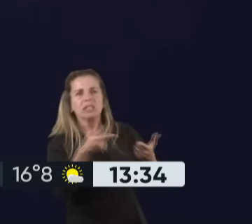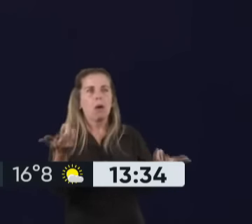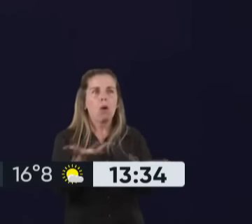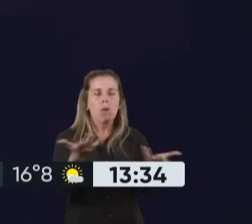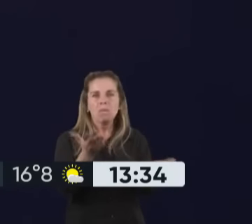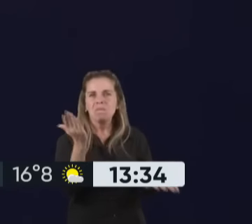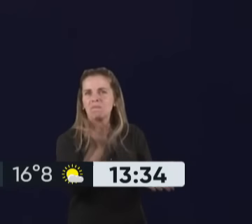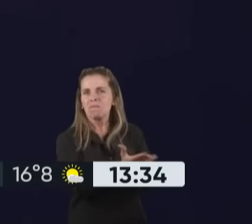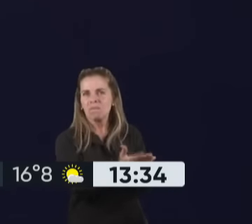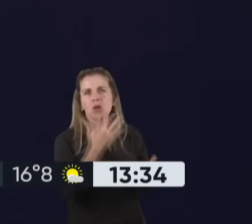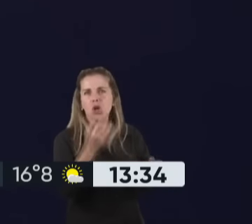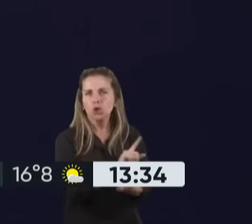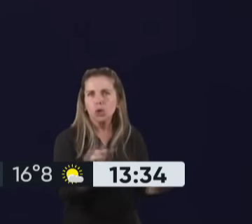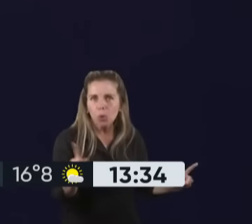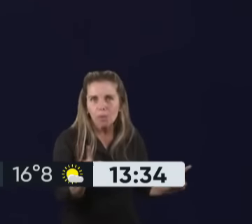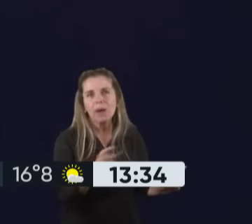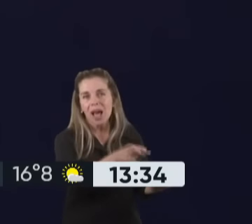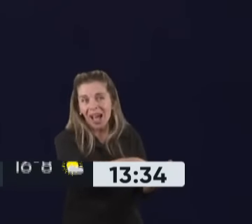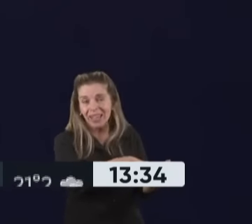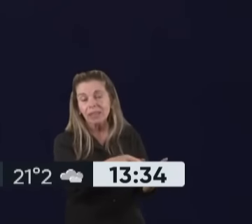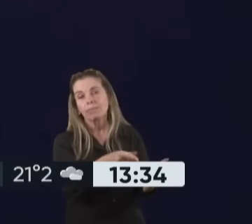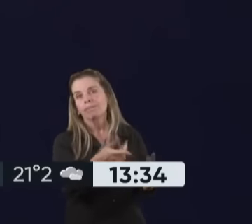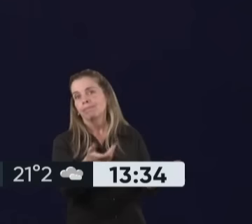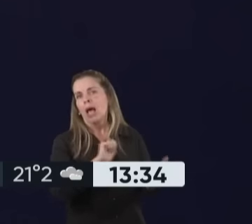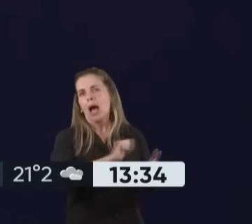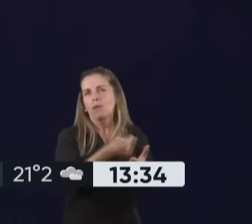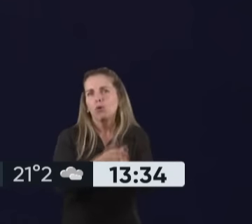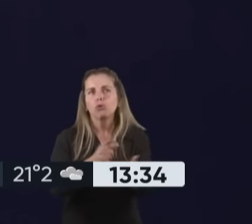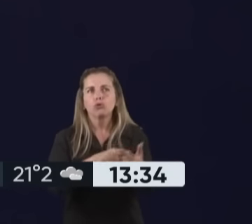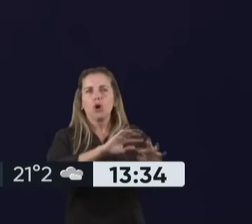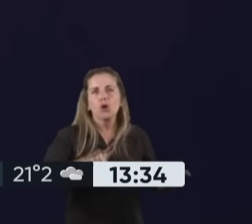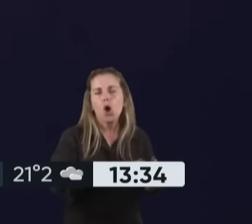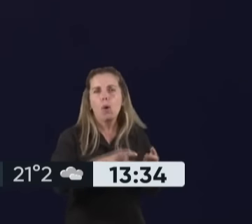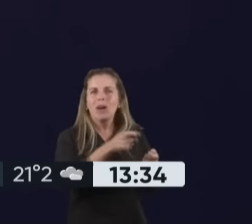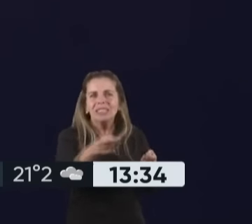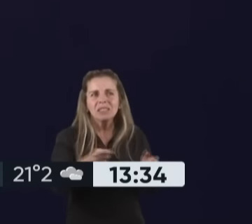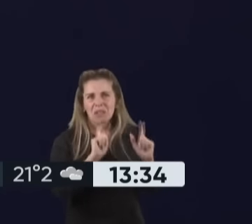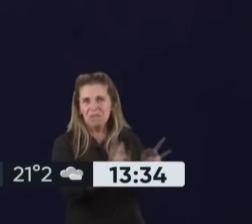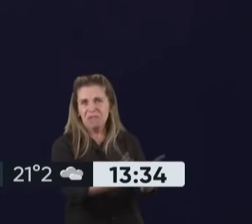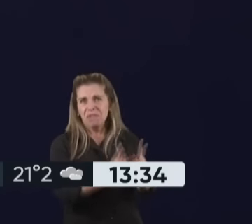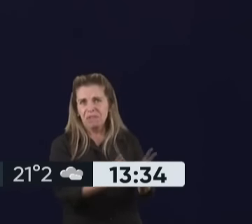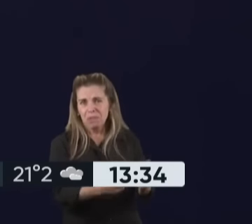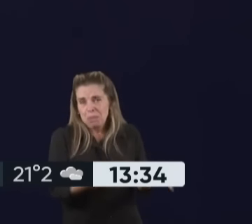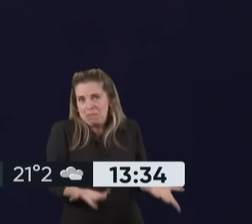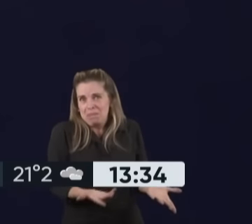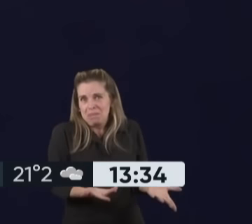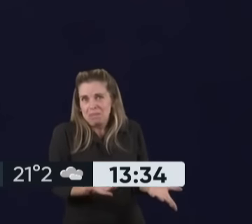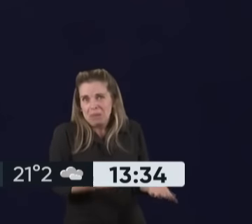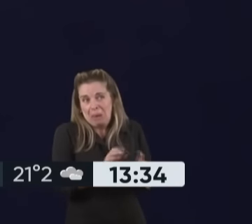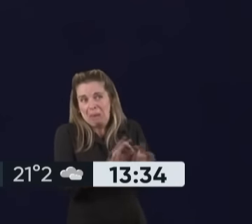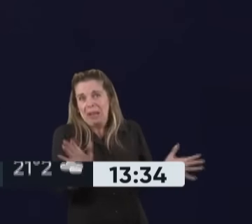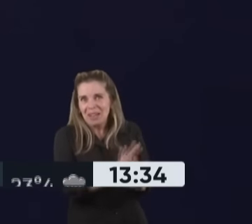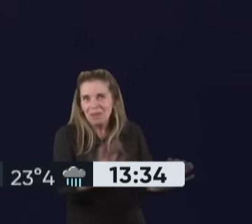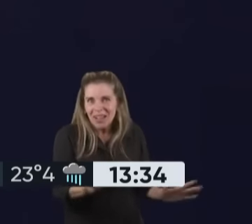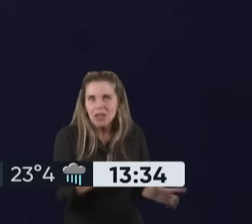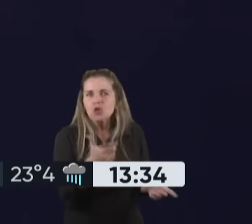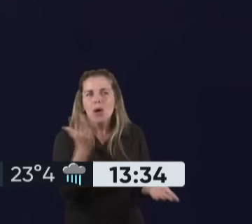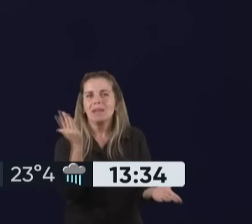que no se cumplen, los delitos continúan. ¿Por qué? Porque no tienen consecuencias. Cuando no hay